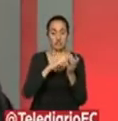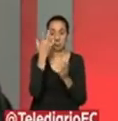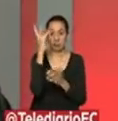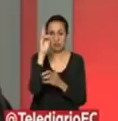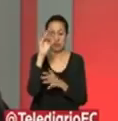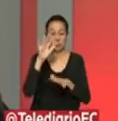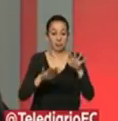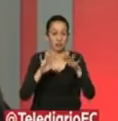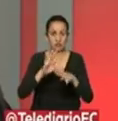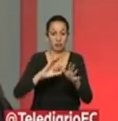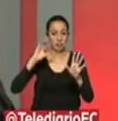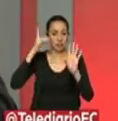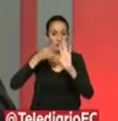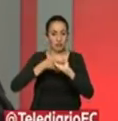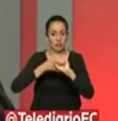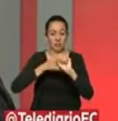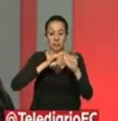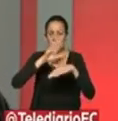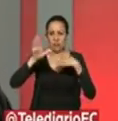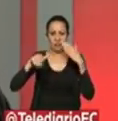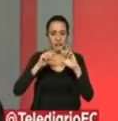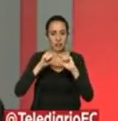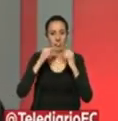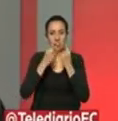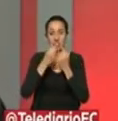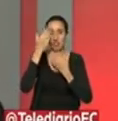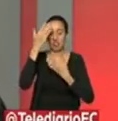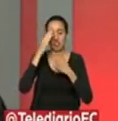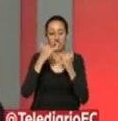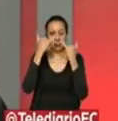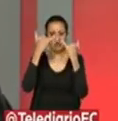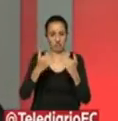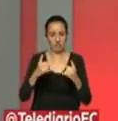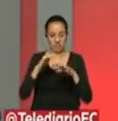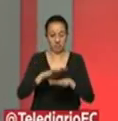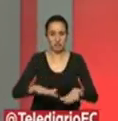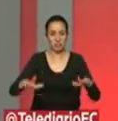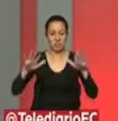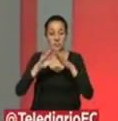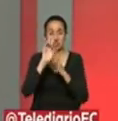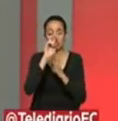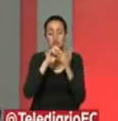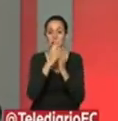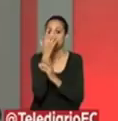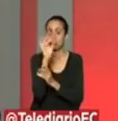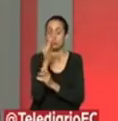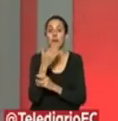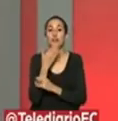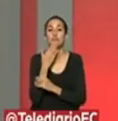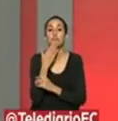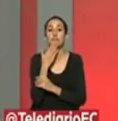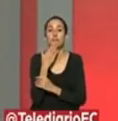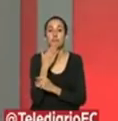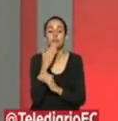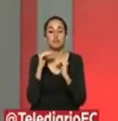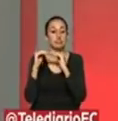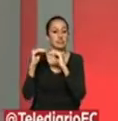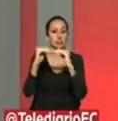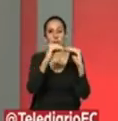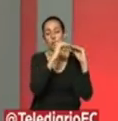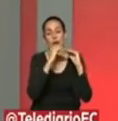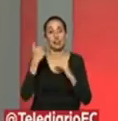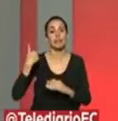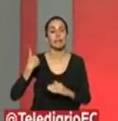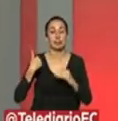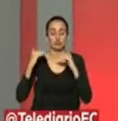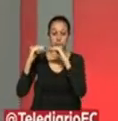más participación de todas las bancadas. Y hoy lo que hemos pretendido en este año 2019 es que exista proporcionalidad